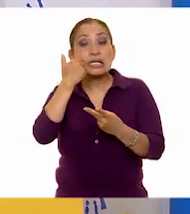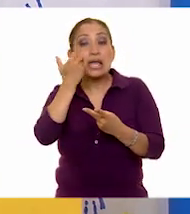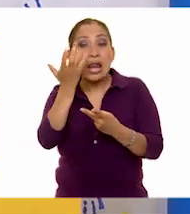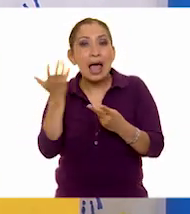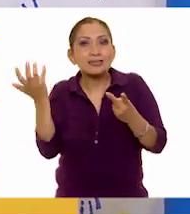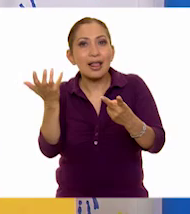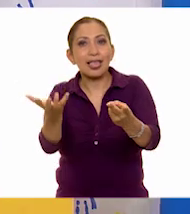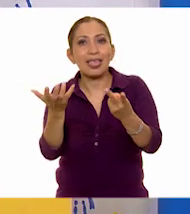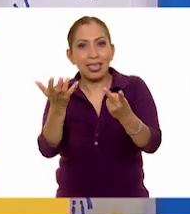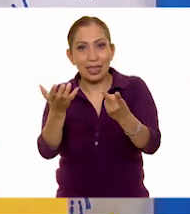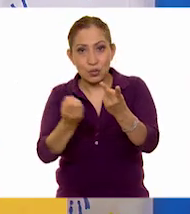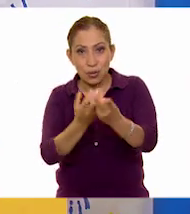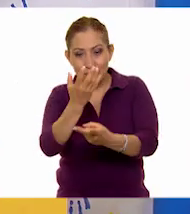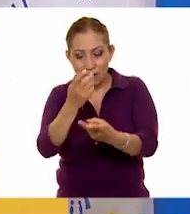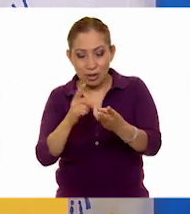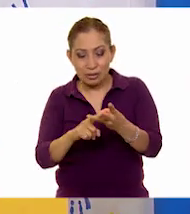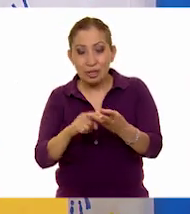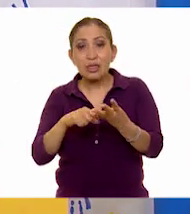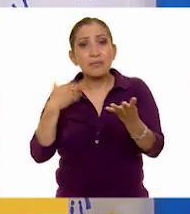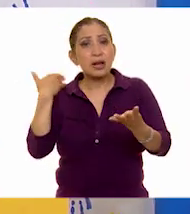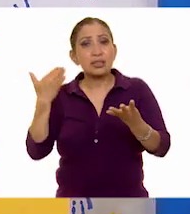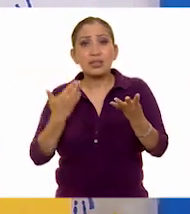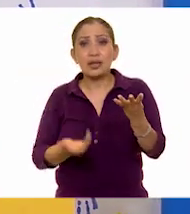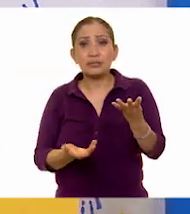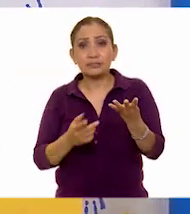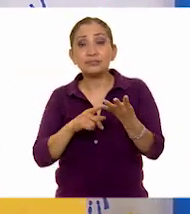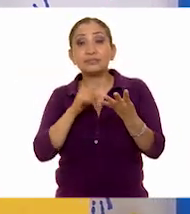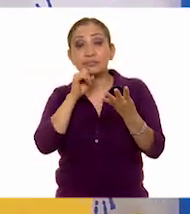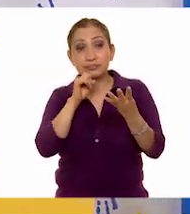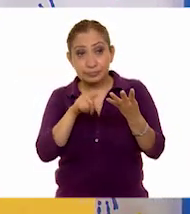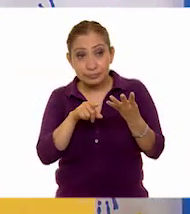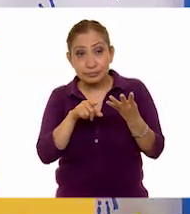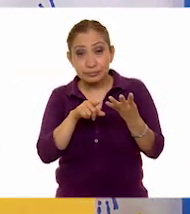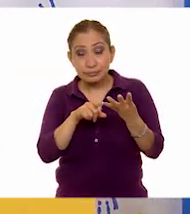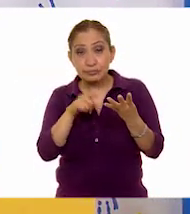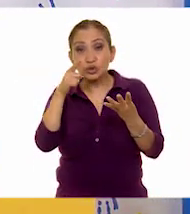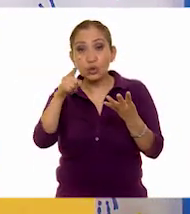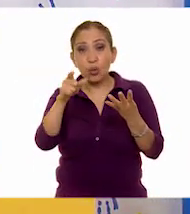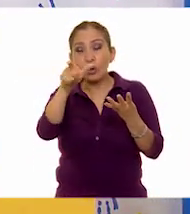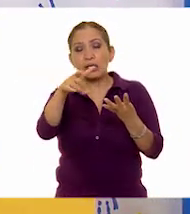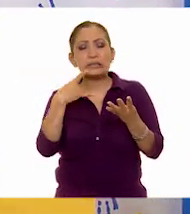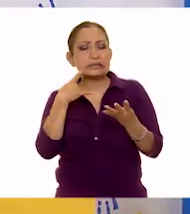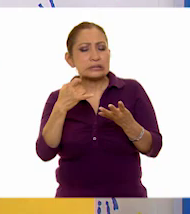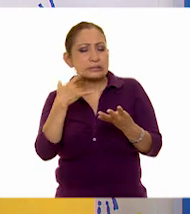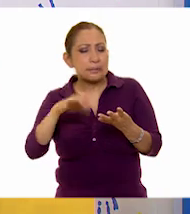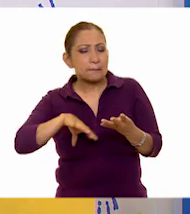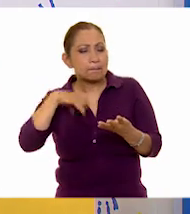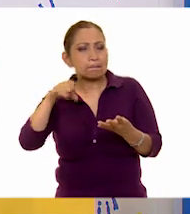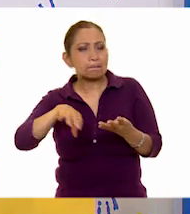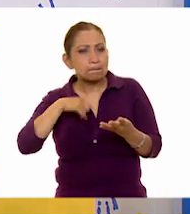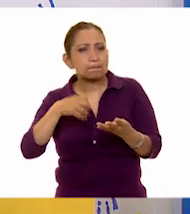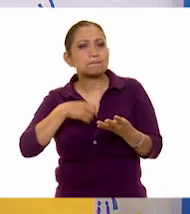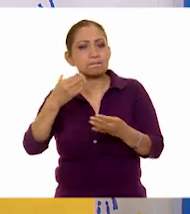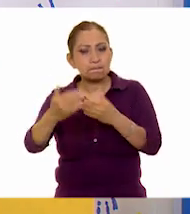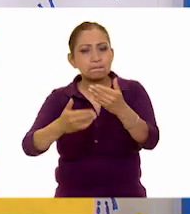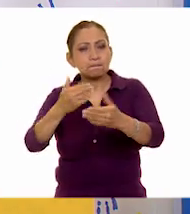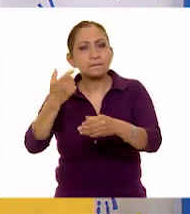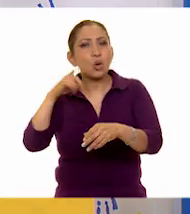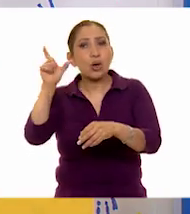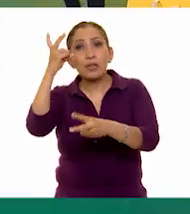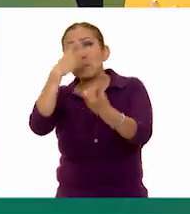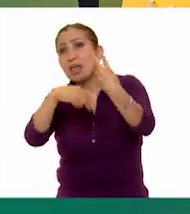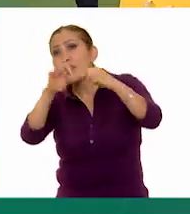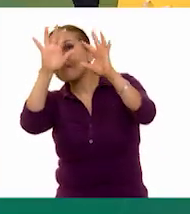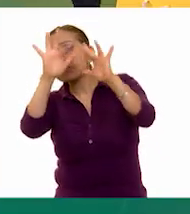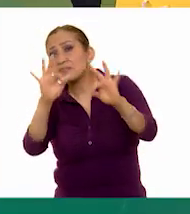las cosas nuevas y divertidas. Y sobre todo, tu perseverancia en cada invierno.